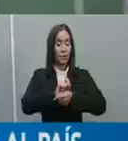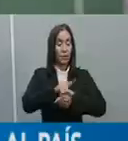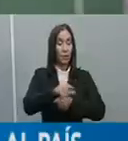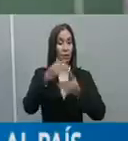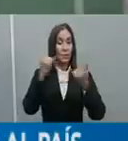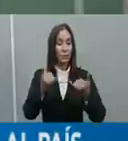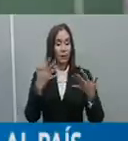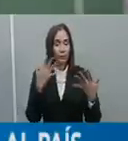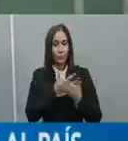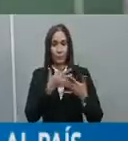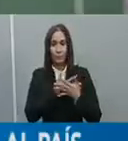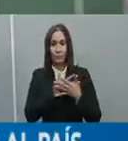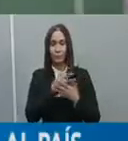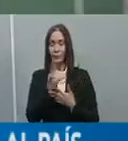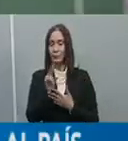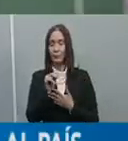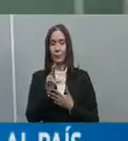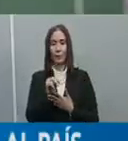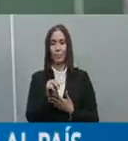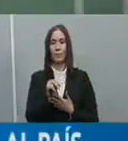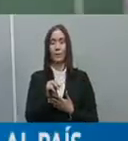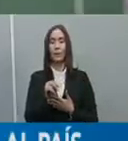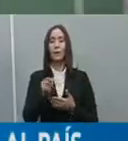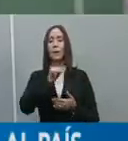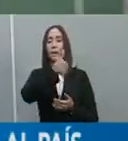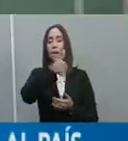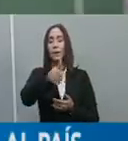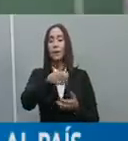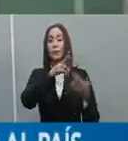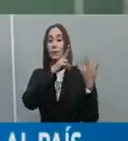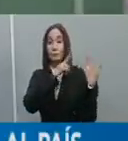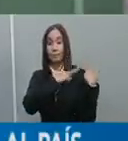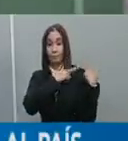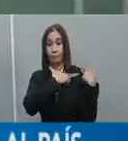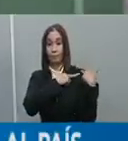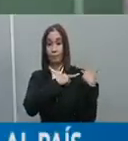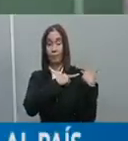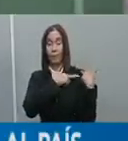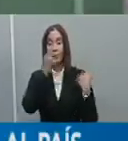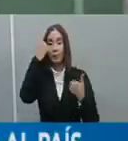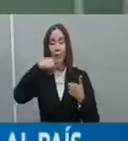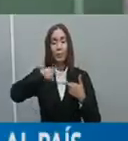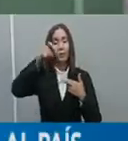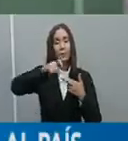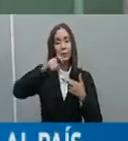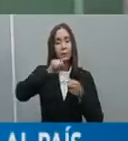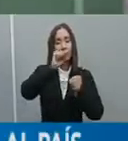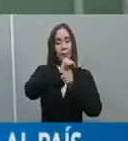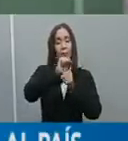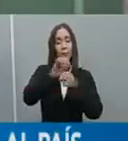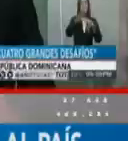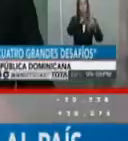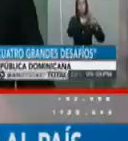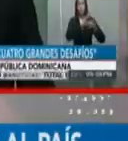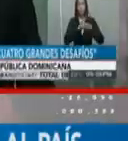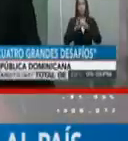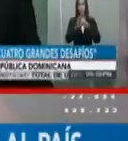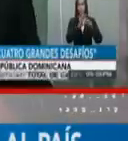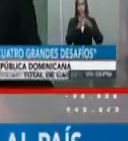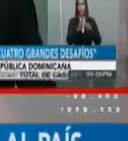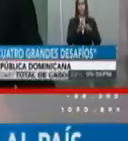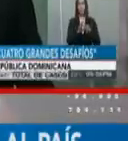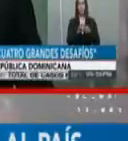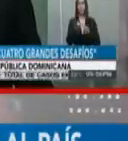embargo, la decisión luego del 16 de agosto toca a las nuevas autoridades. Los fondos suficientes, aseguran que con el